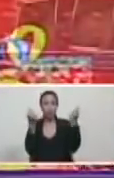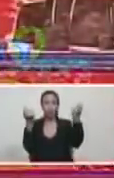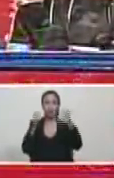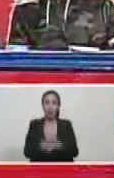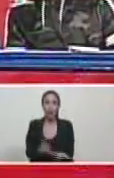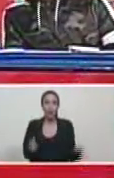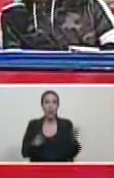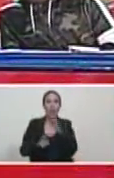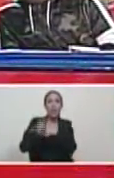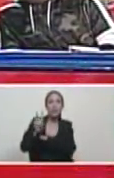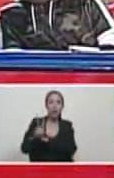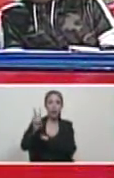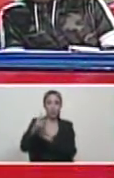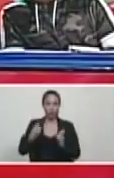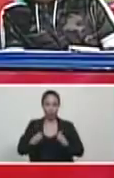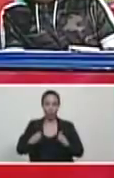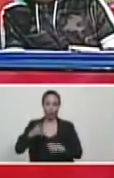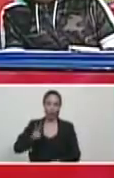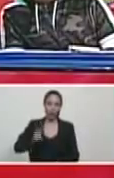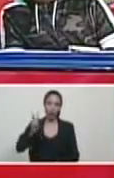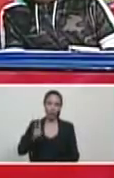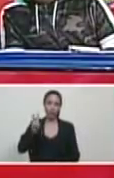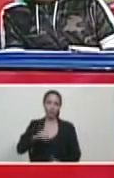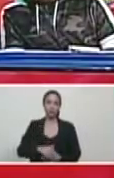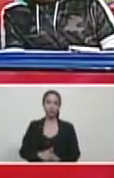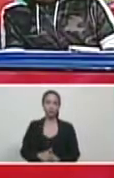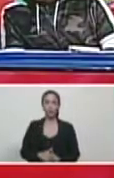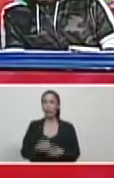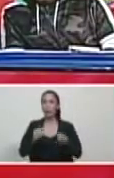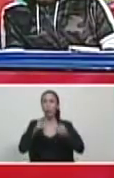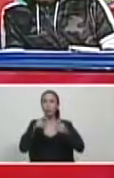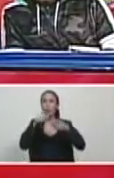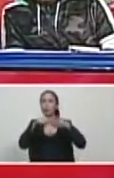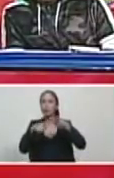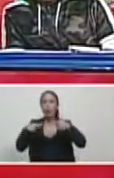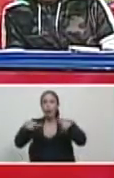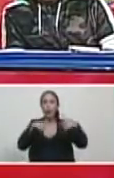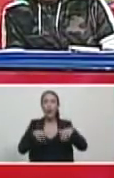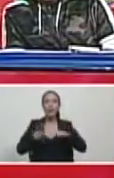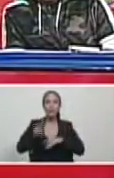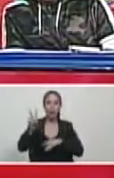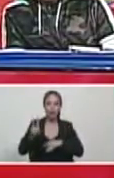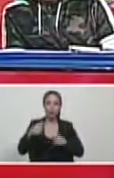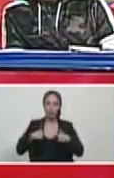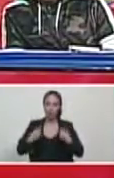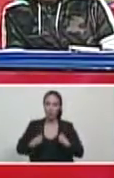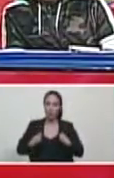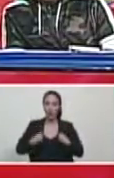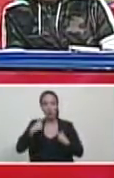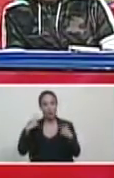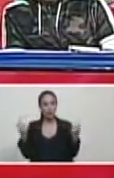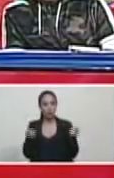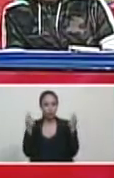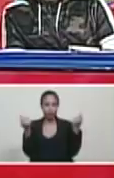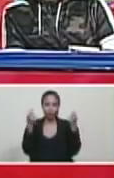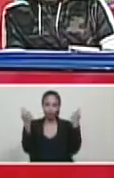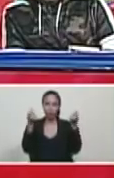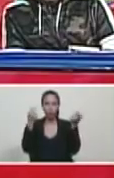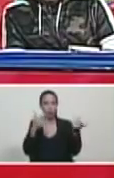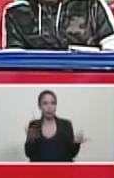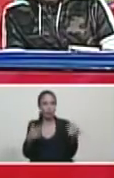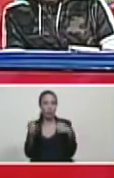en el Tamarindo, San Andrés, La Matanza, Zamora, 19 de abril, Cerro Grande,